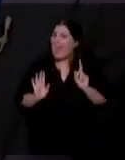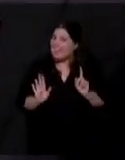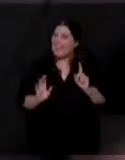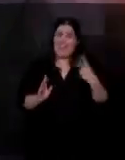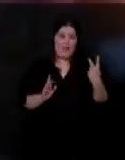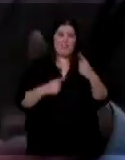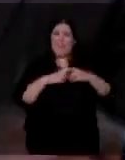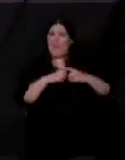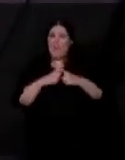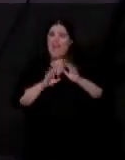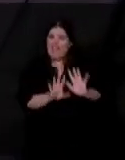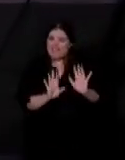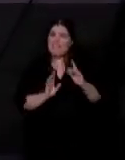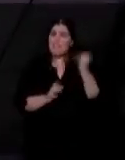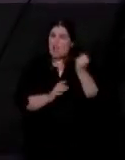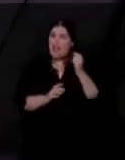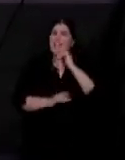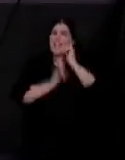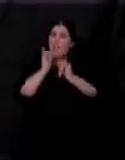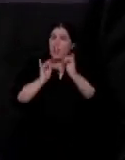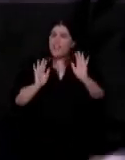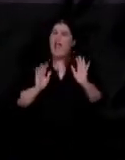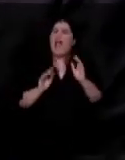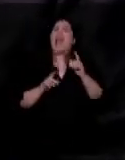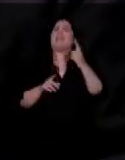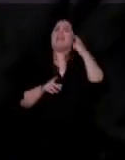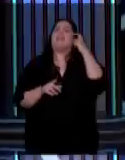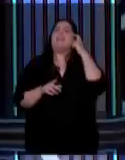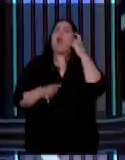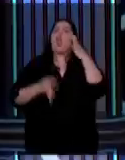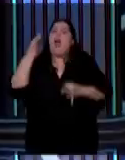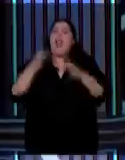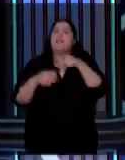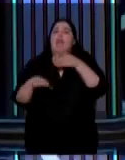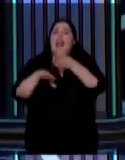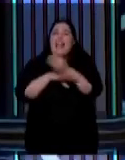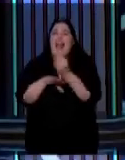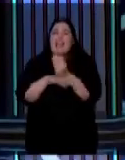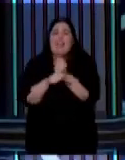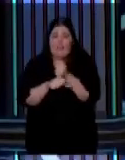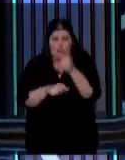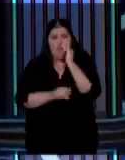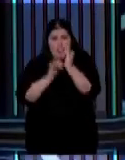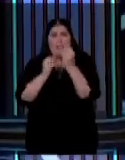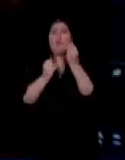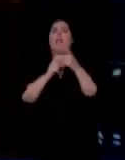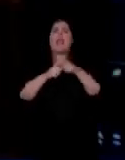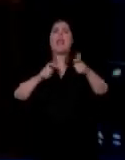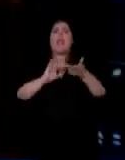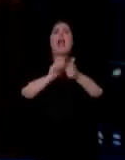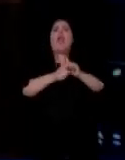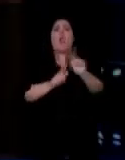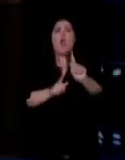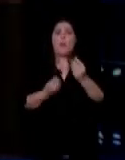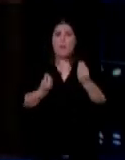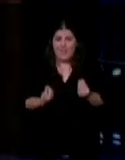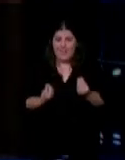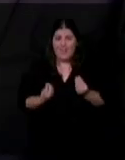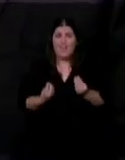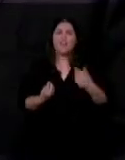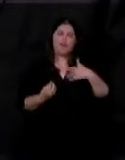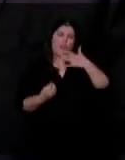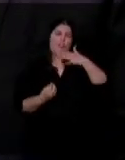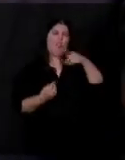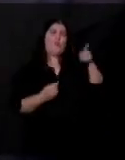discusión respecto de El psicotécnico Por qué no te la renovaron contale a la gente y o quizás vos tampoco porque entiendo que estés